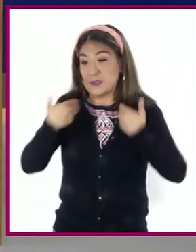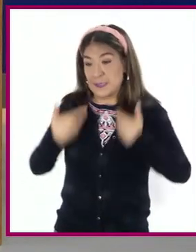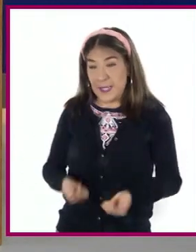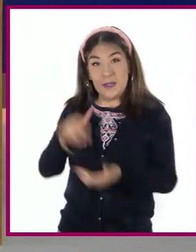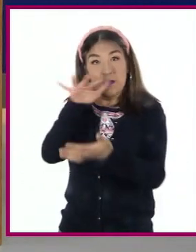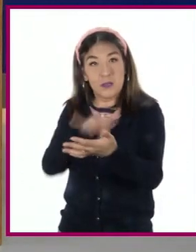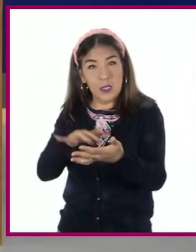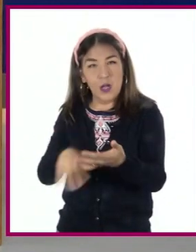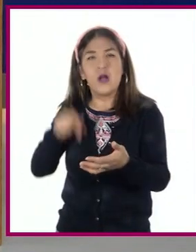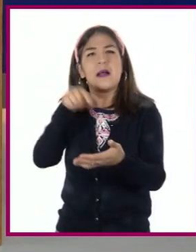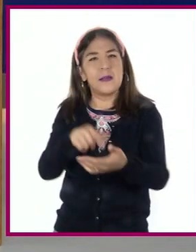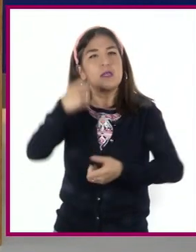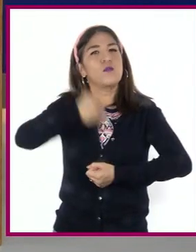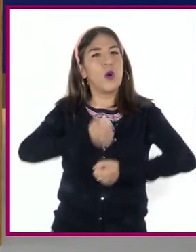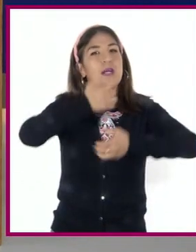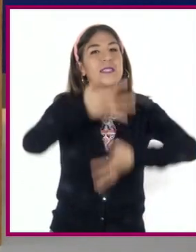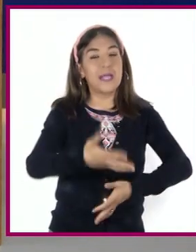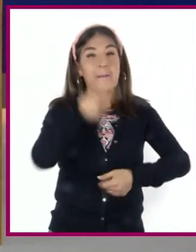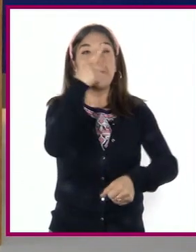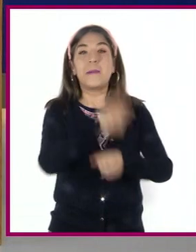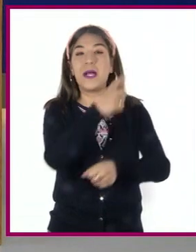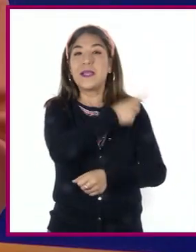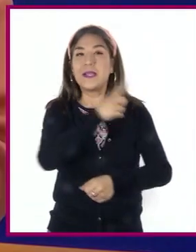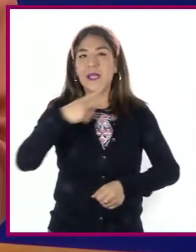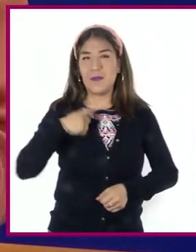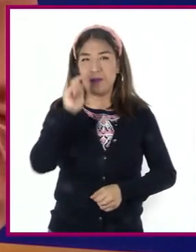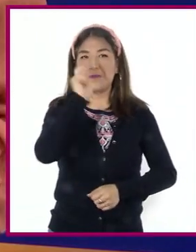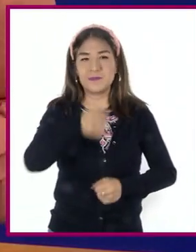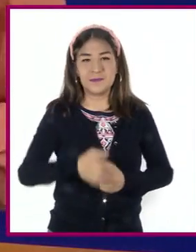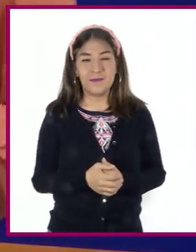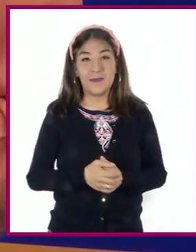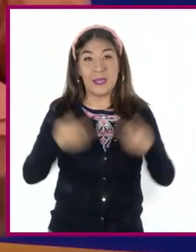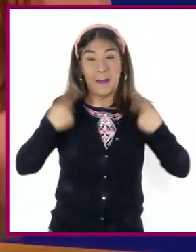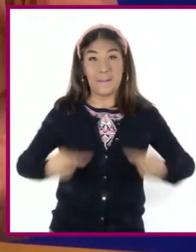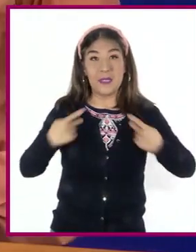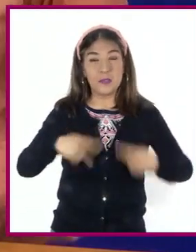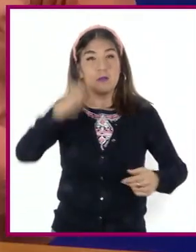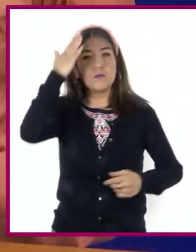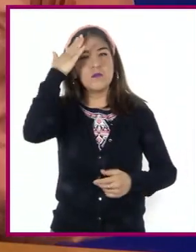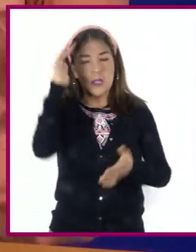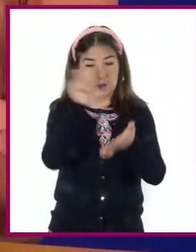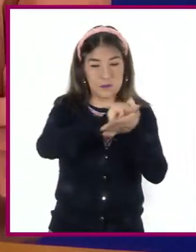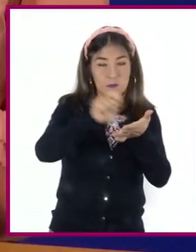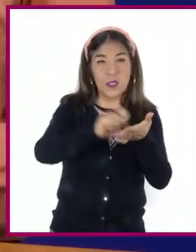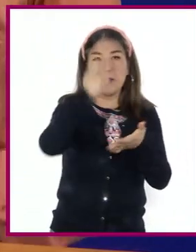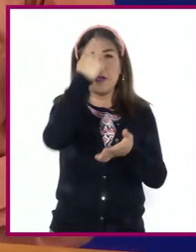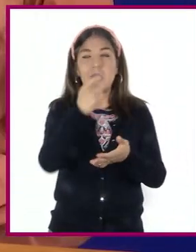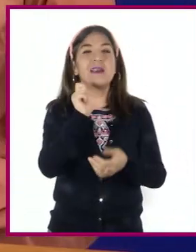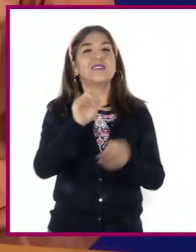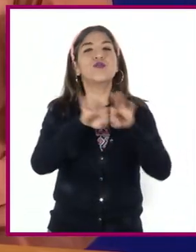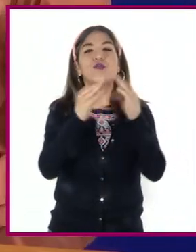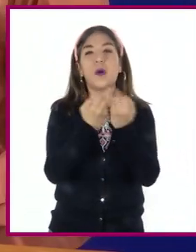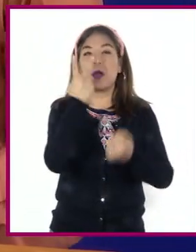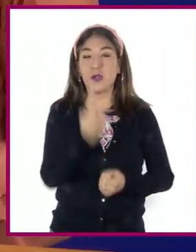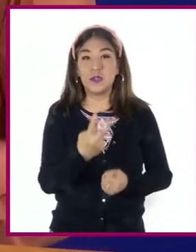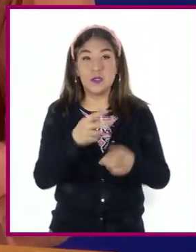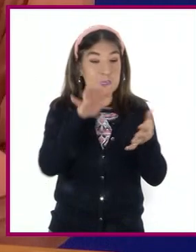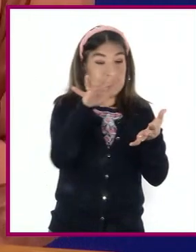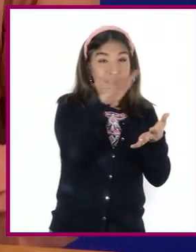causa confusión. Pero he notado que así se expresan muchos escritores. Seguramente a muchas personas nos sucede lo